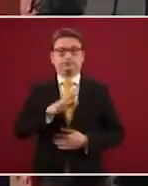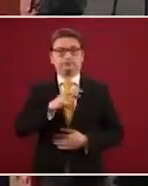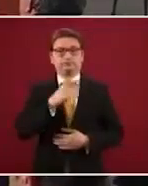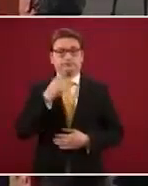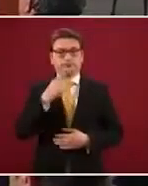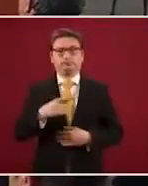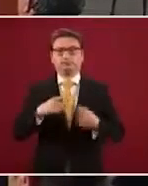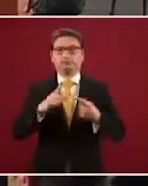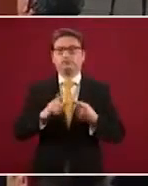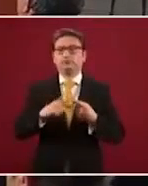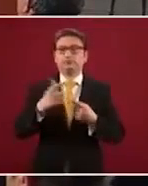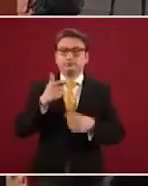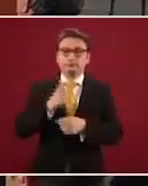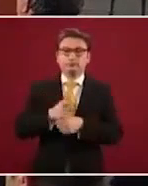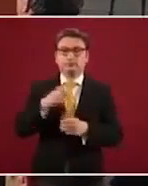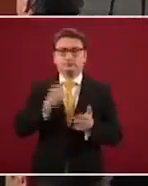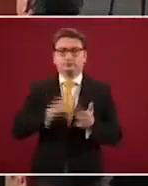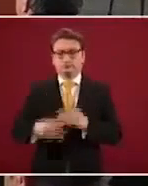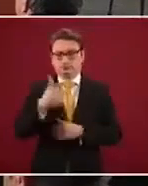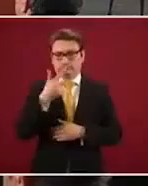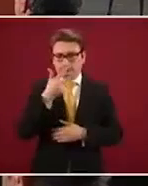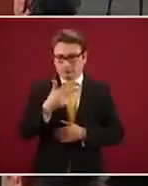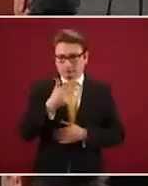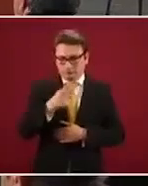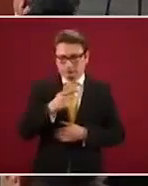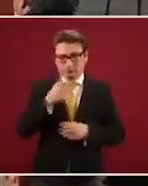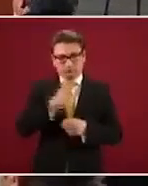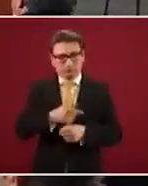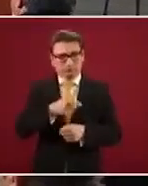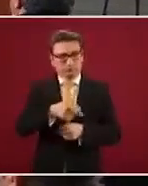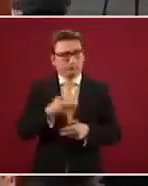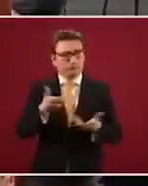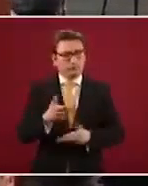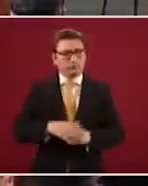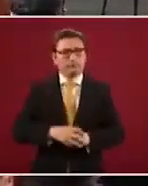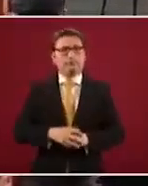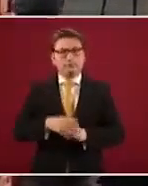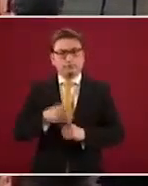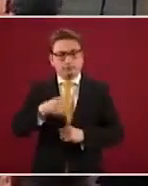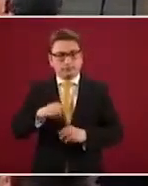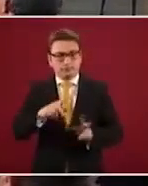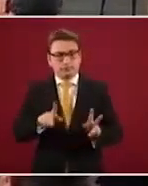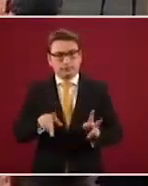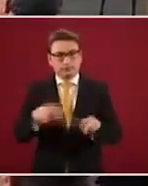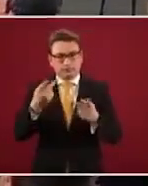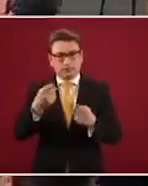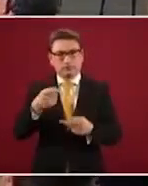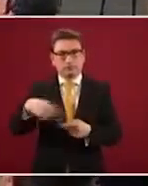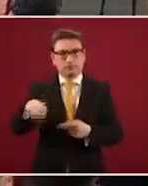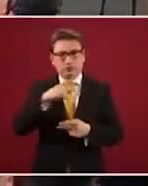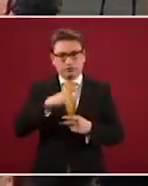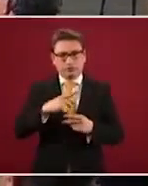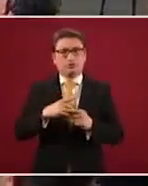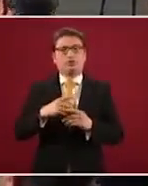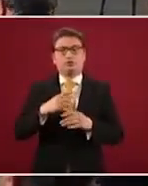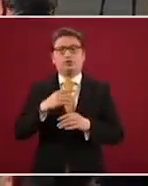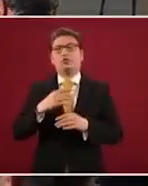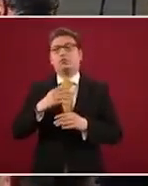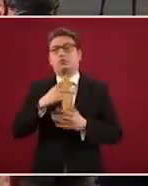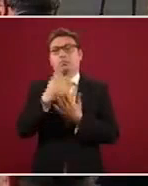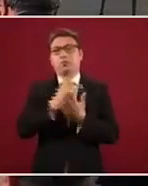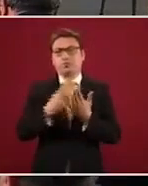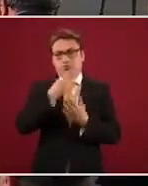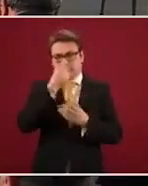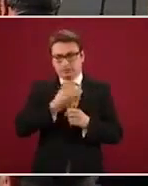La primera operación se detecta en el año 2008 y es la venta de Weinberg de un software a la Secretaría de